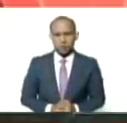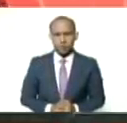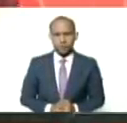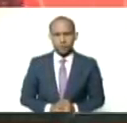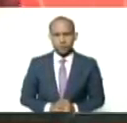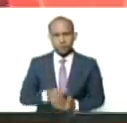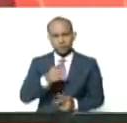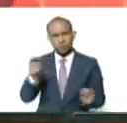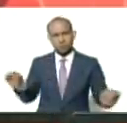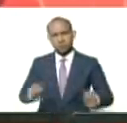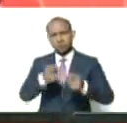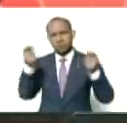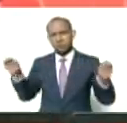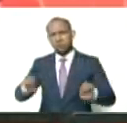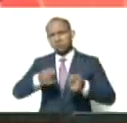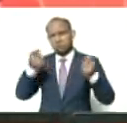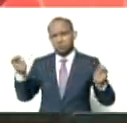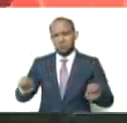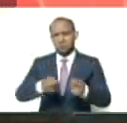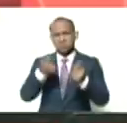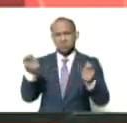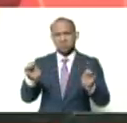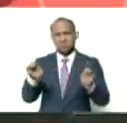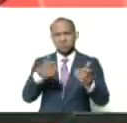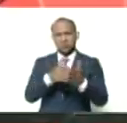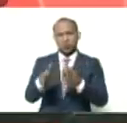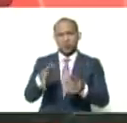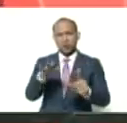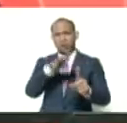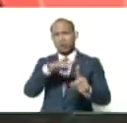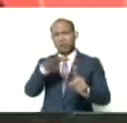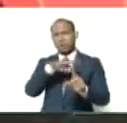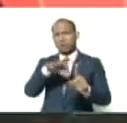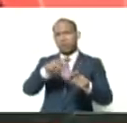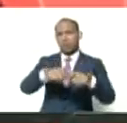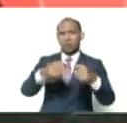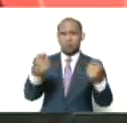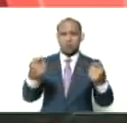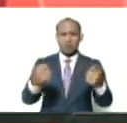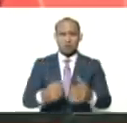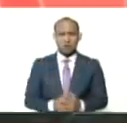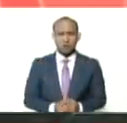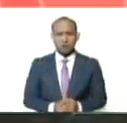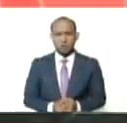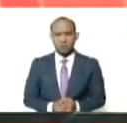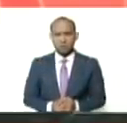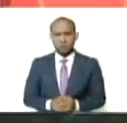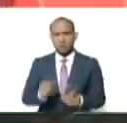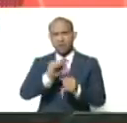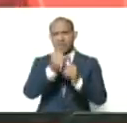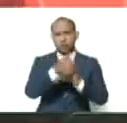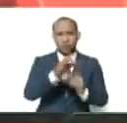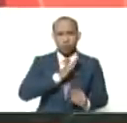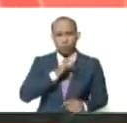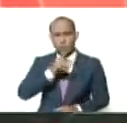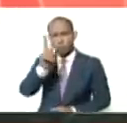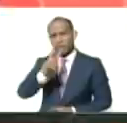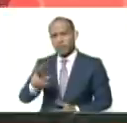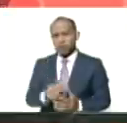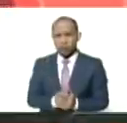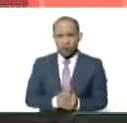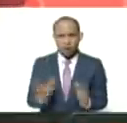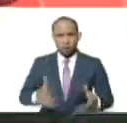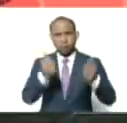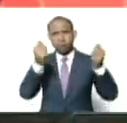Hay una campaña permanente para tergiversar, desfigurar la situación real de Venezuela, los logros